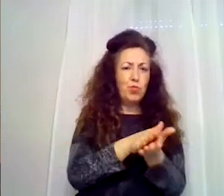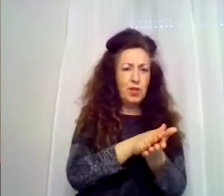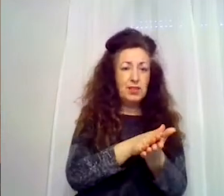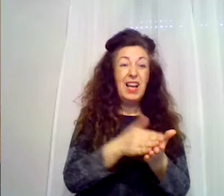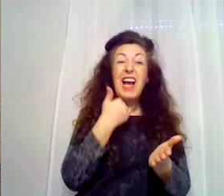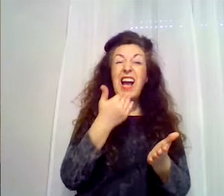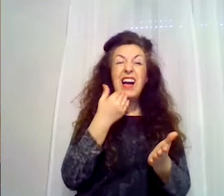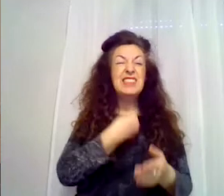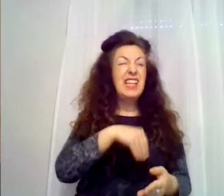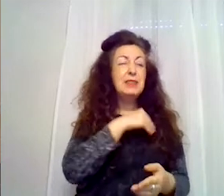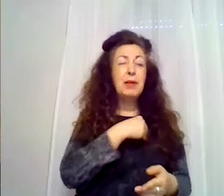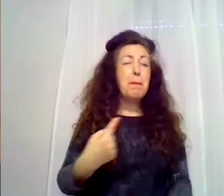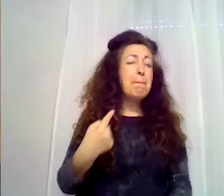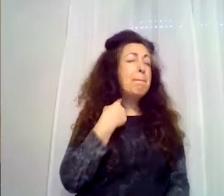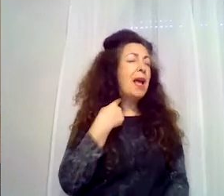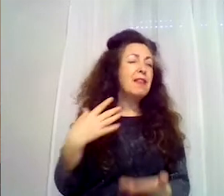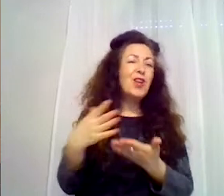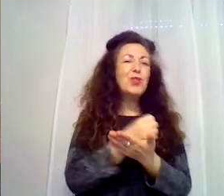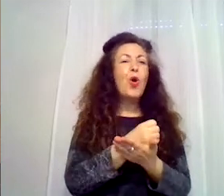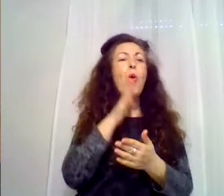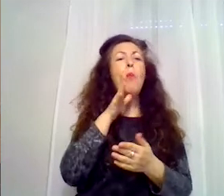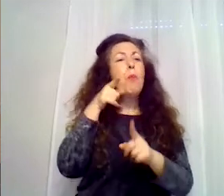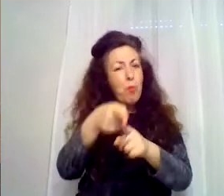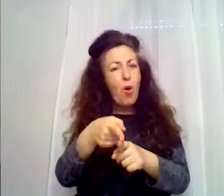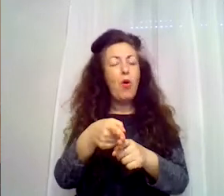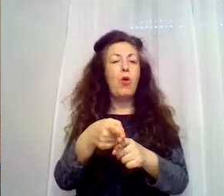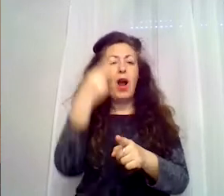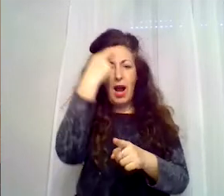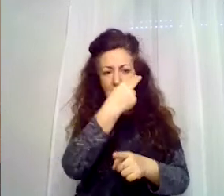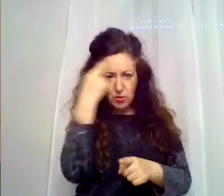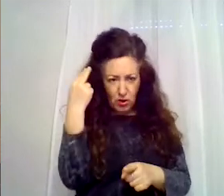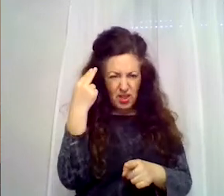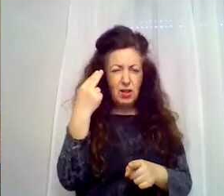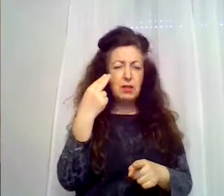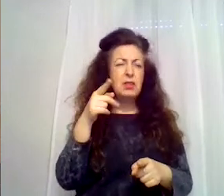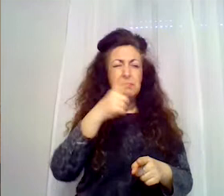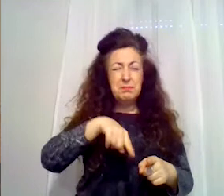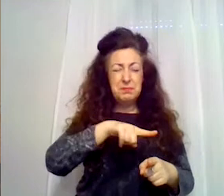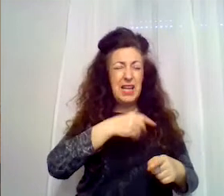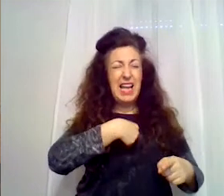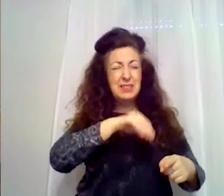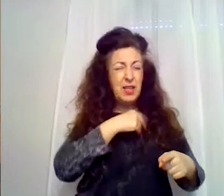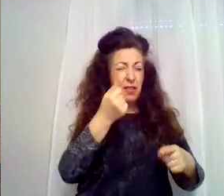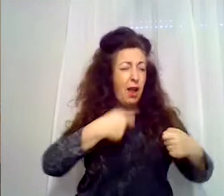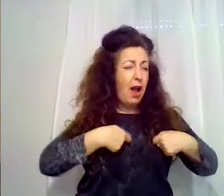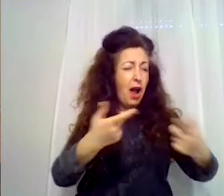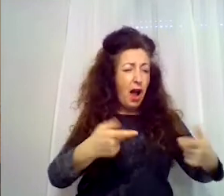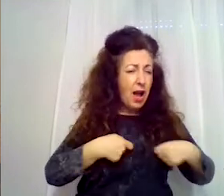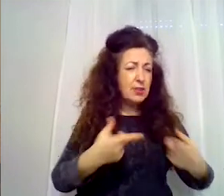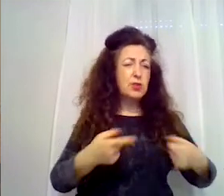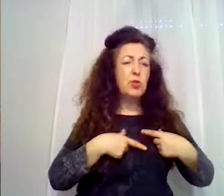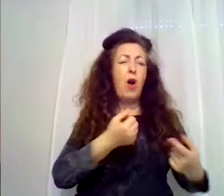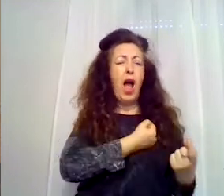del mundo español, sea el rey o sea quien sea, o la reina puede entrar al Vaticano vestida de blanco, que es